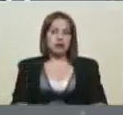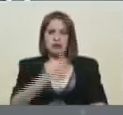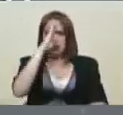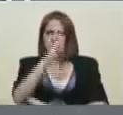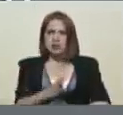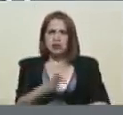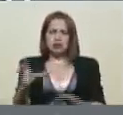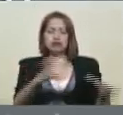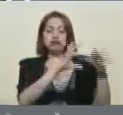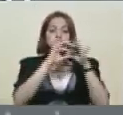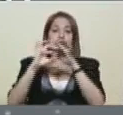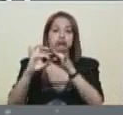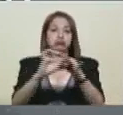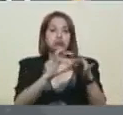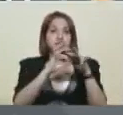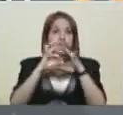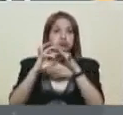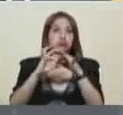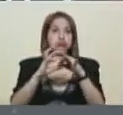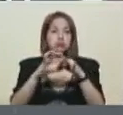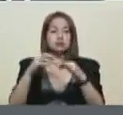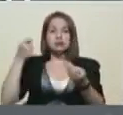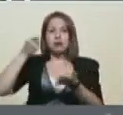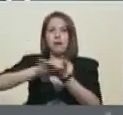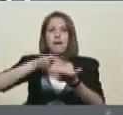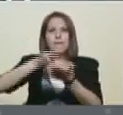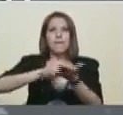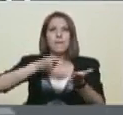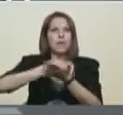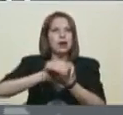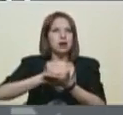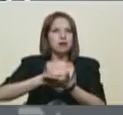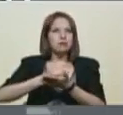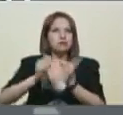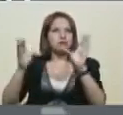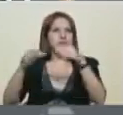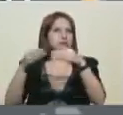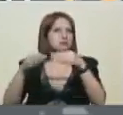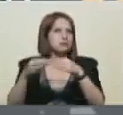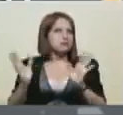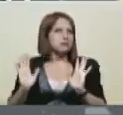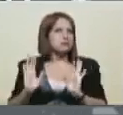directa la vinculación de un financiamiento por parte de estos grupos?